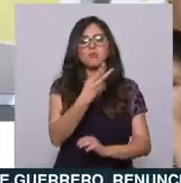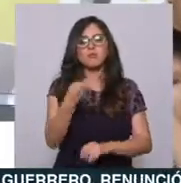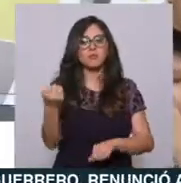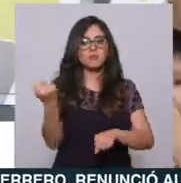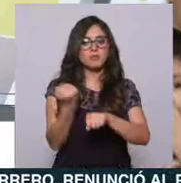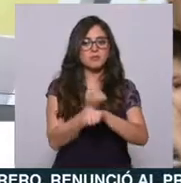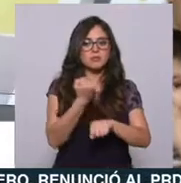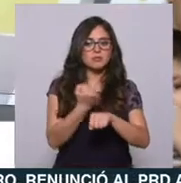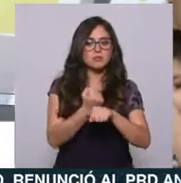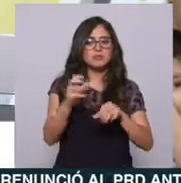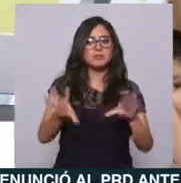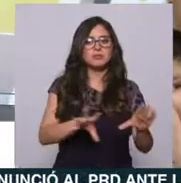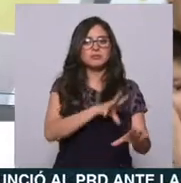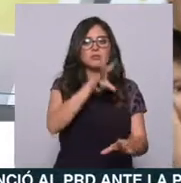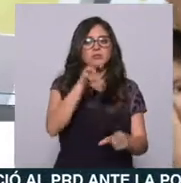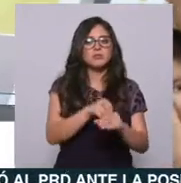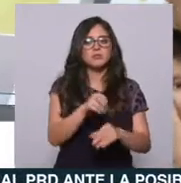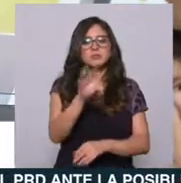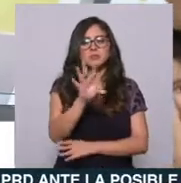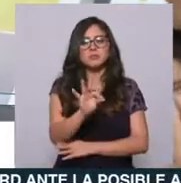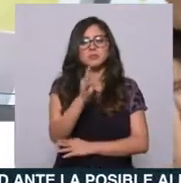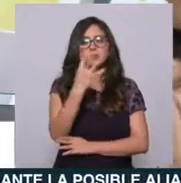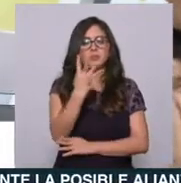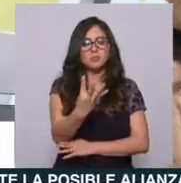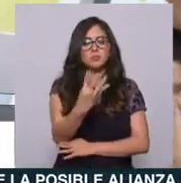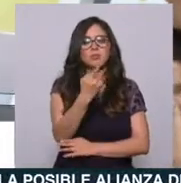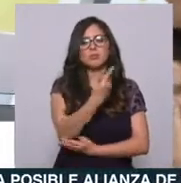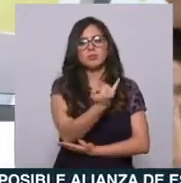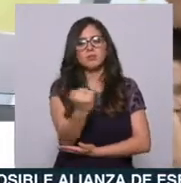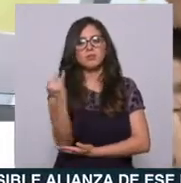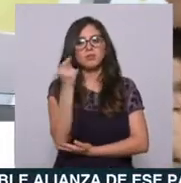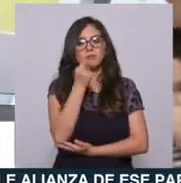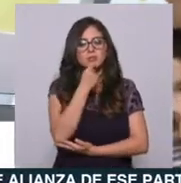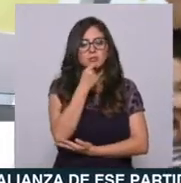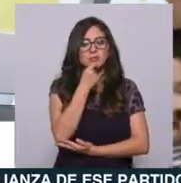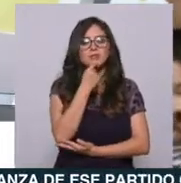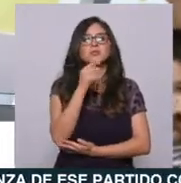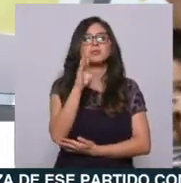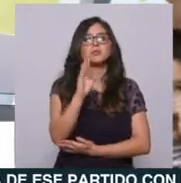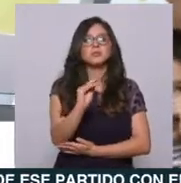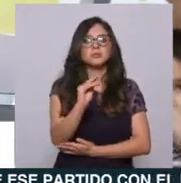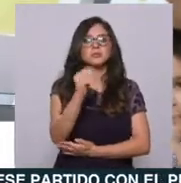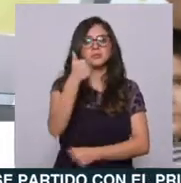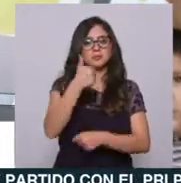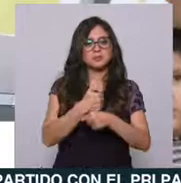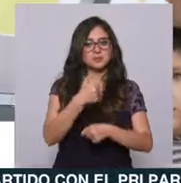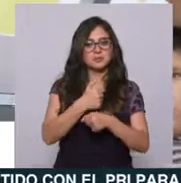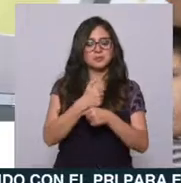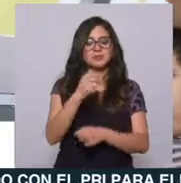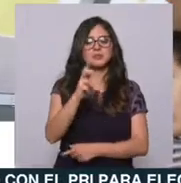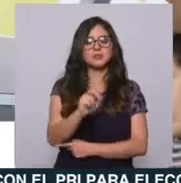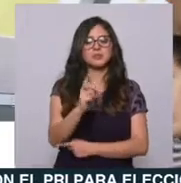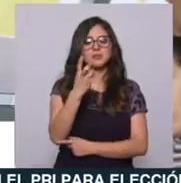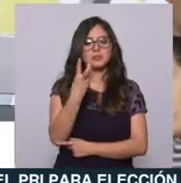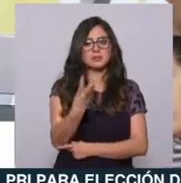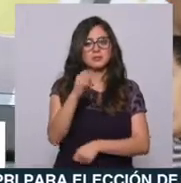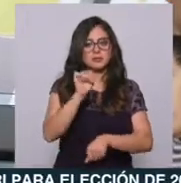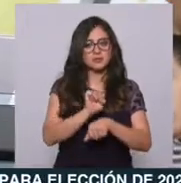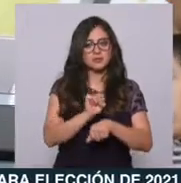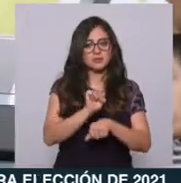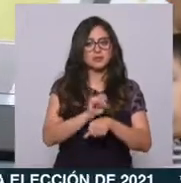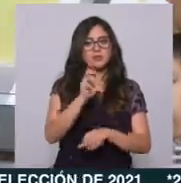estamos cubriendo a 44 jardín de niños, 90 primarias, 33 secundarias y